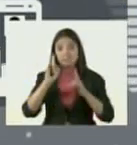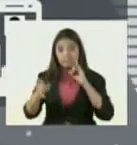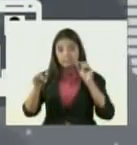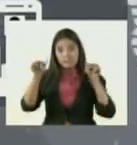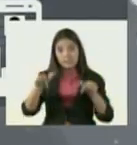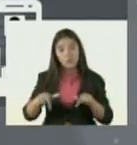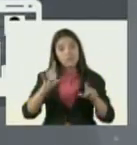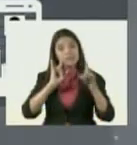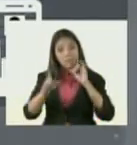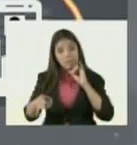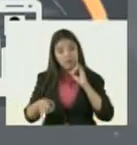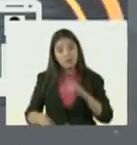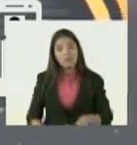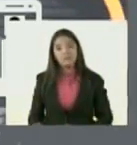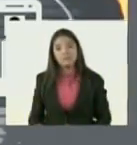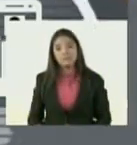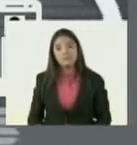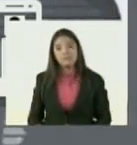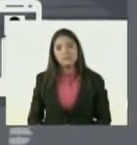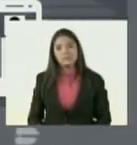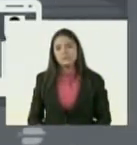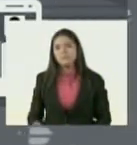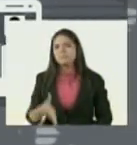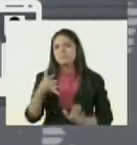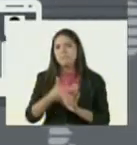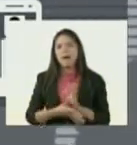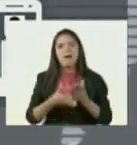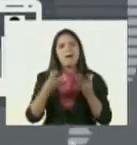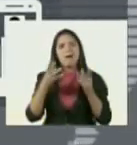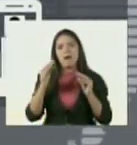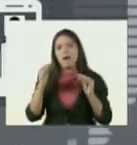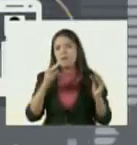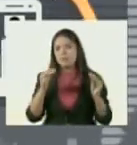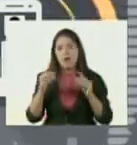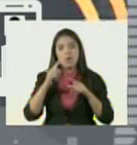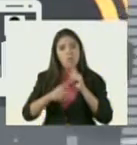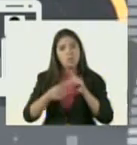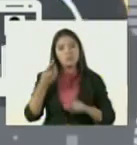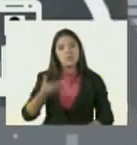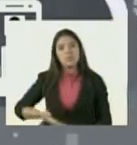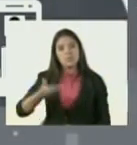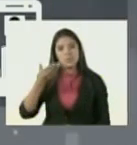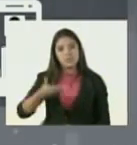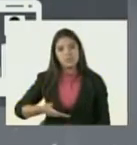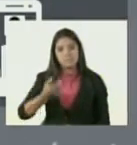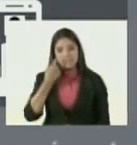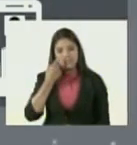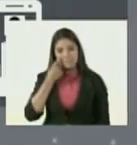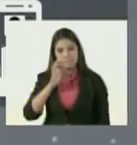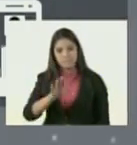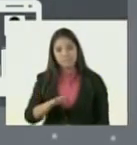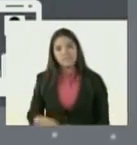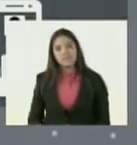haciendo es para hacer un conjunto de reflexiones muy importante. Fíjense ustedes.